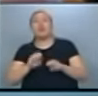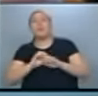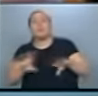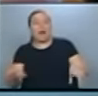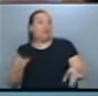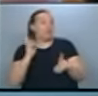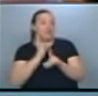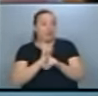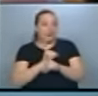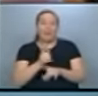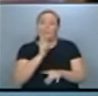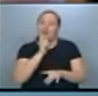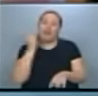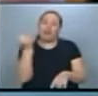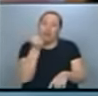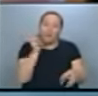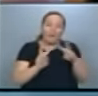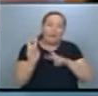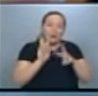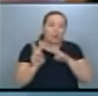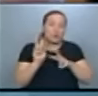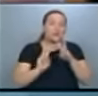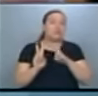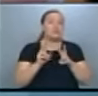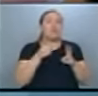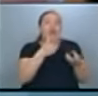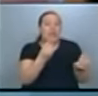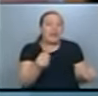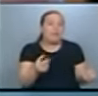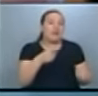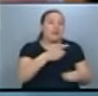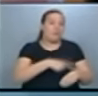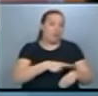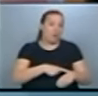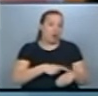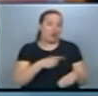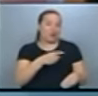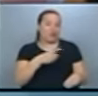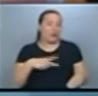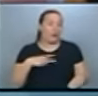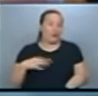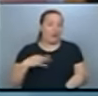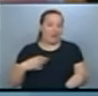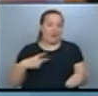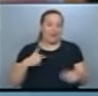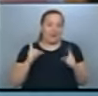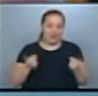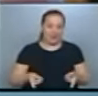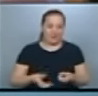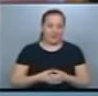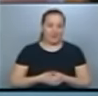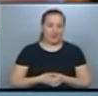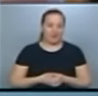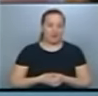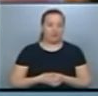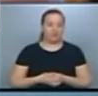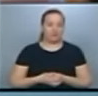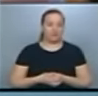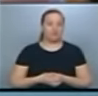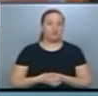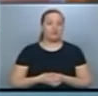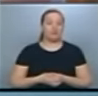venir a regodearse de lo que te está pasando en ese momento con tu vida privada también. Un